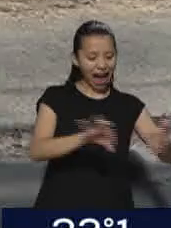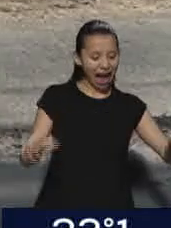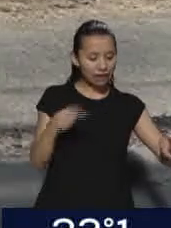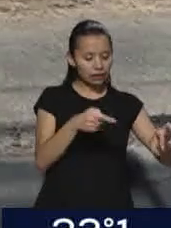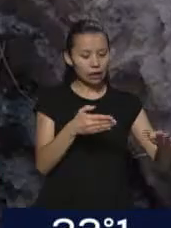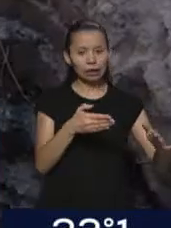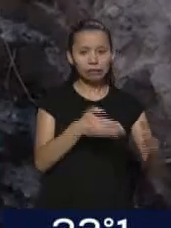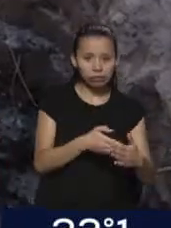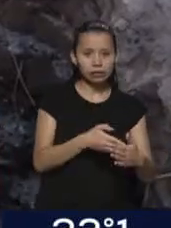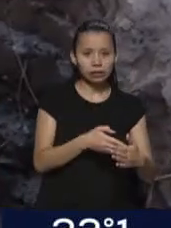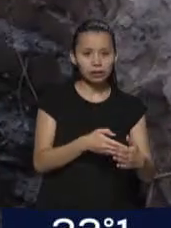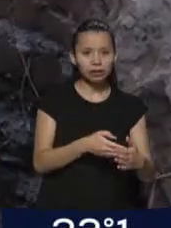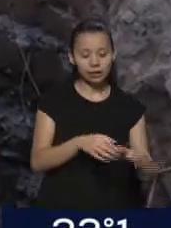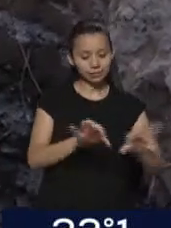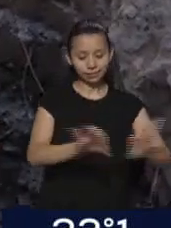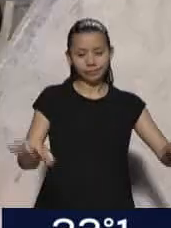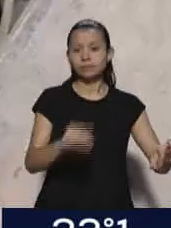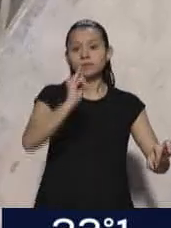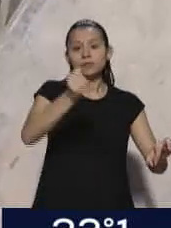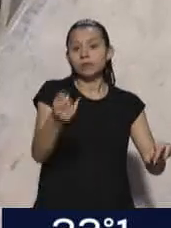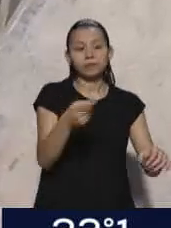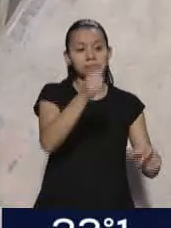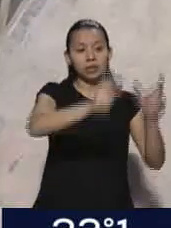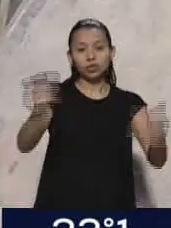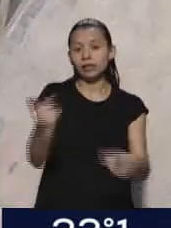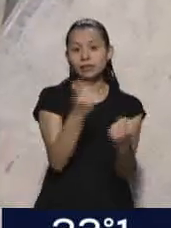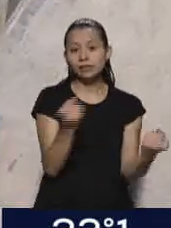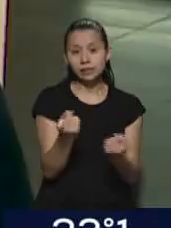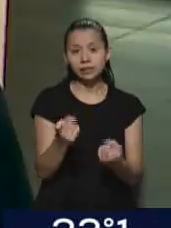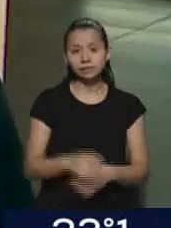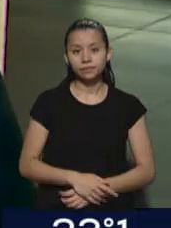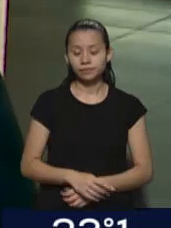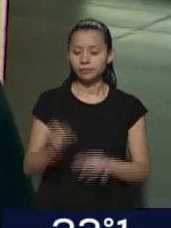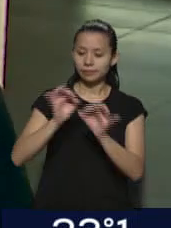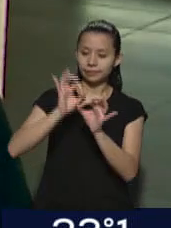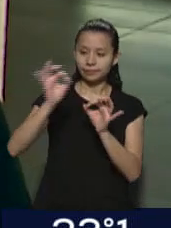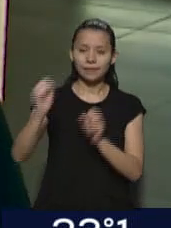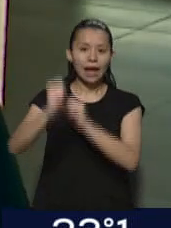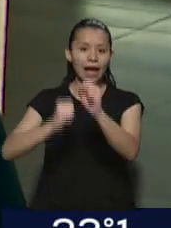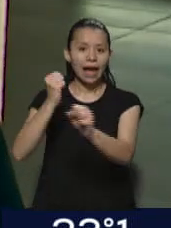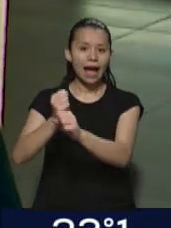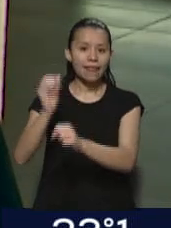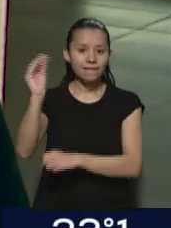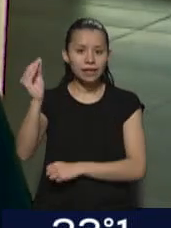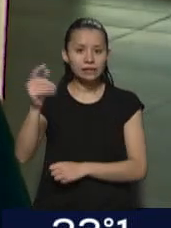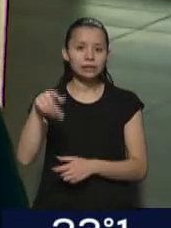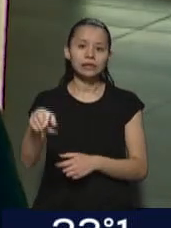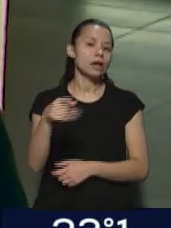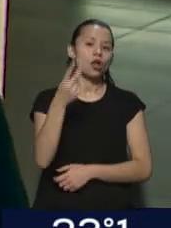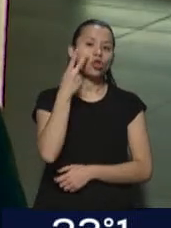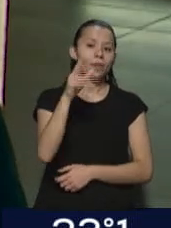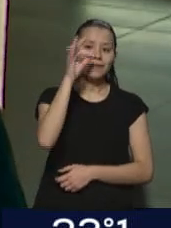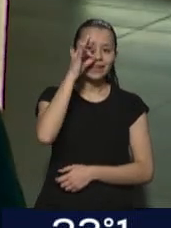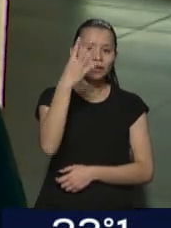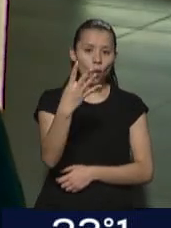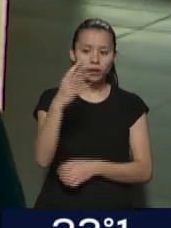puede quedarse sin la cloaca funcionando. El resto, hasta Brasil, todavía le queda todo el 2024, porque ahí